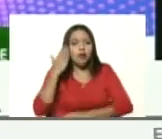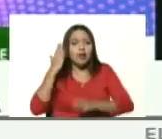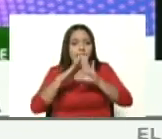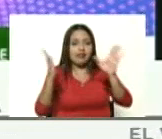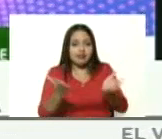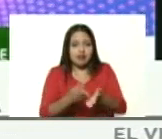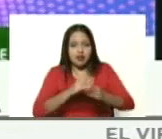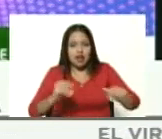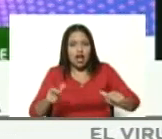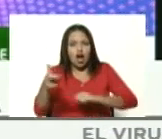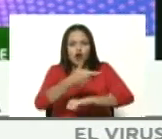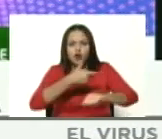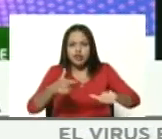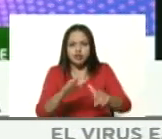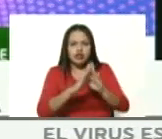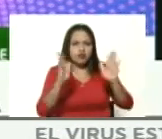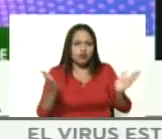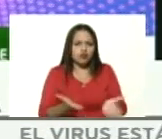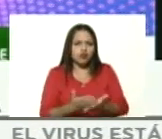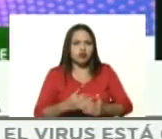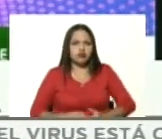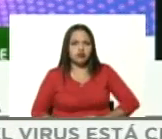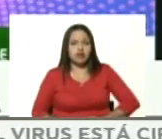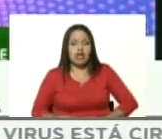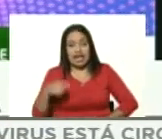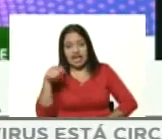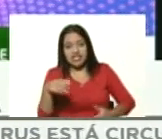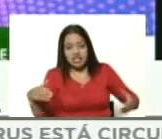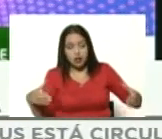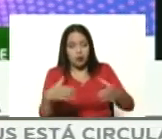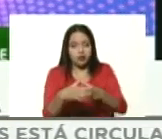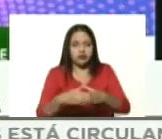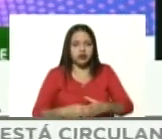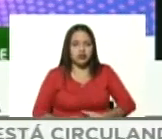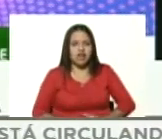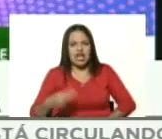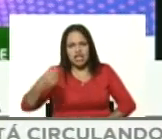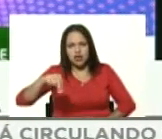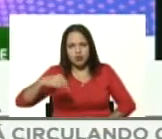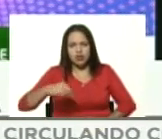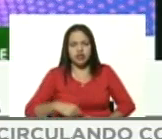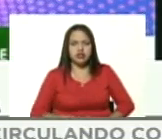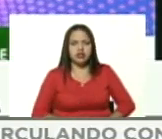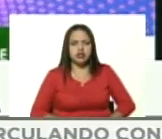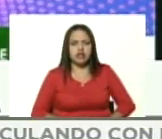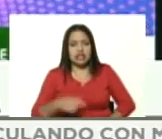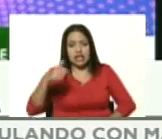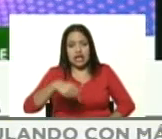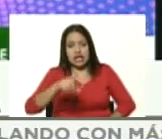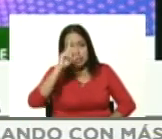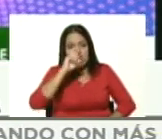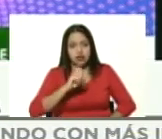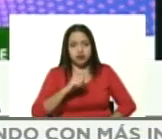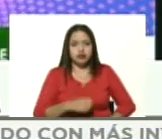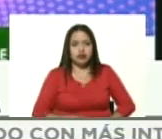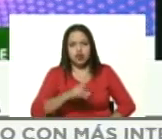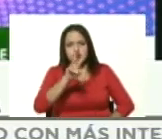los gobiernos del mundo en el encuentro de Glasgow en noviembre de este año